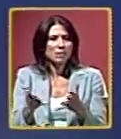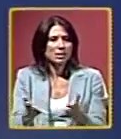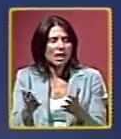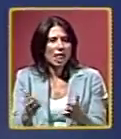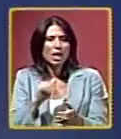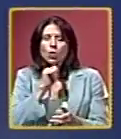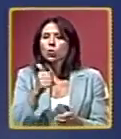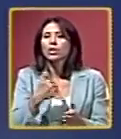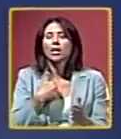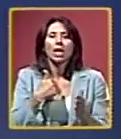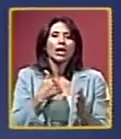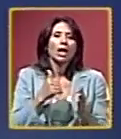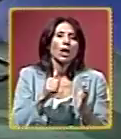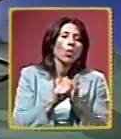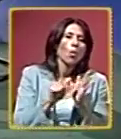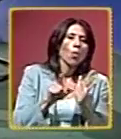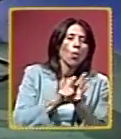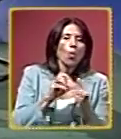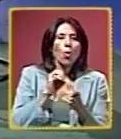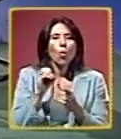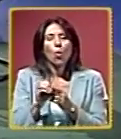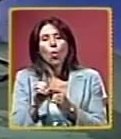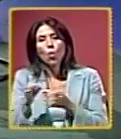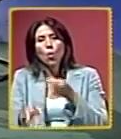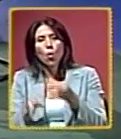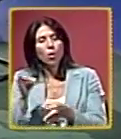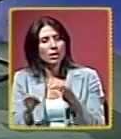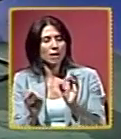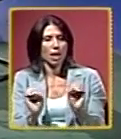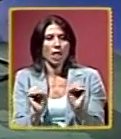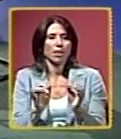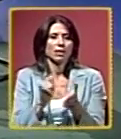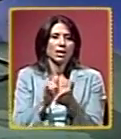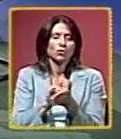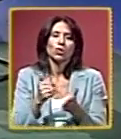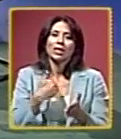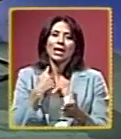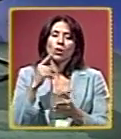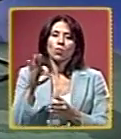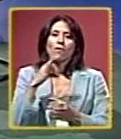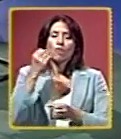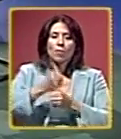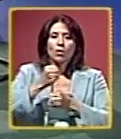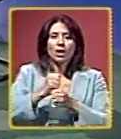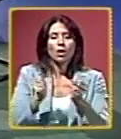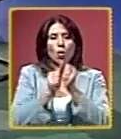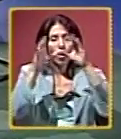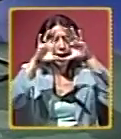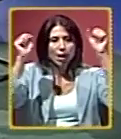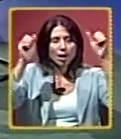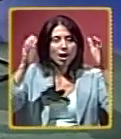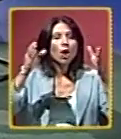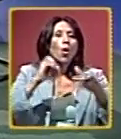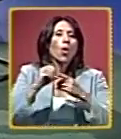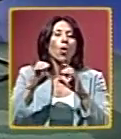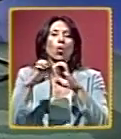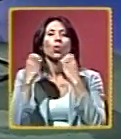una corte mesoamericana, nada de eso. Tiene una forma de operar con las cancillerías, los comisionados